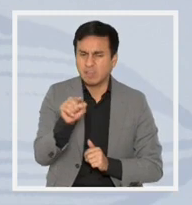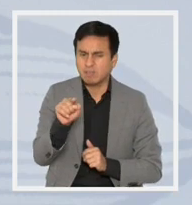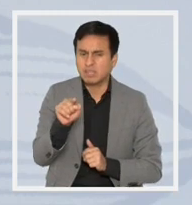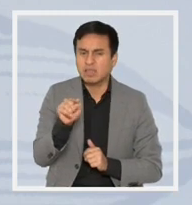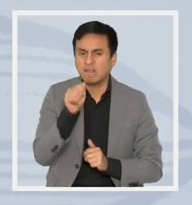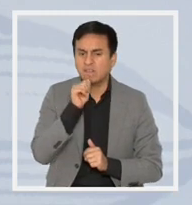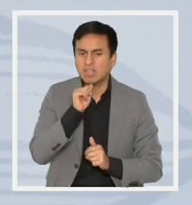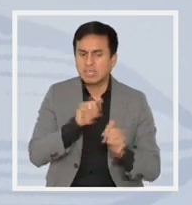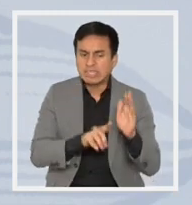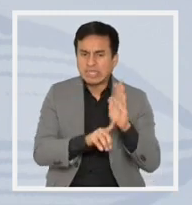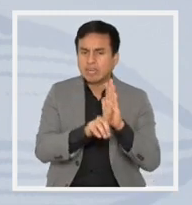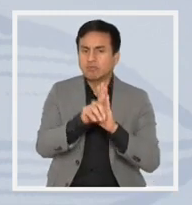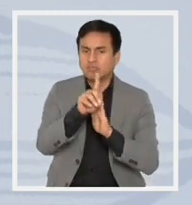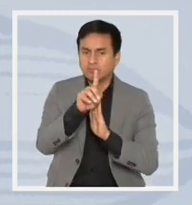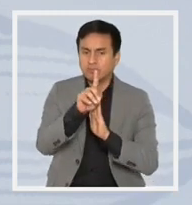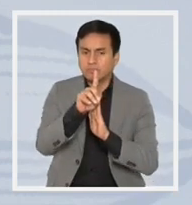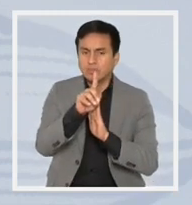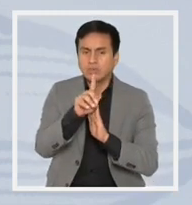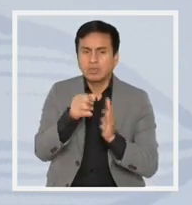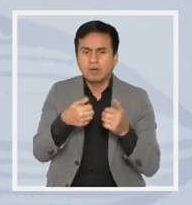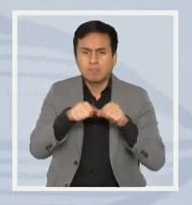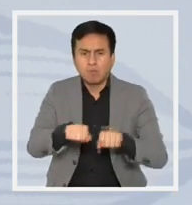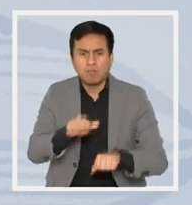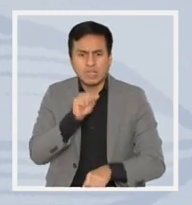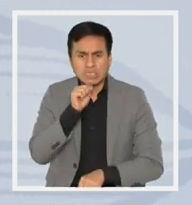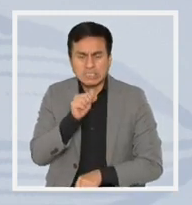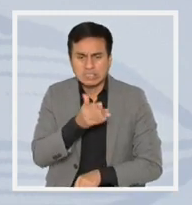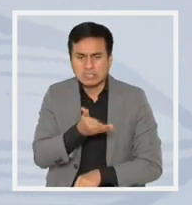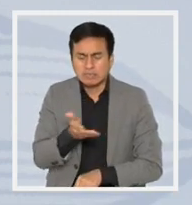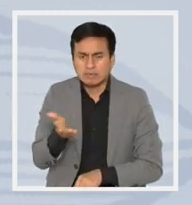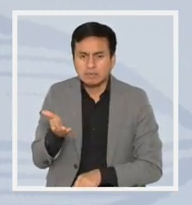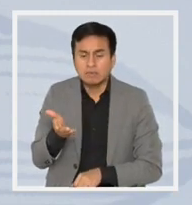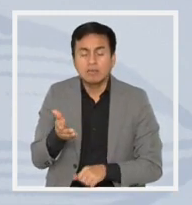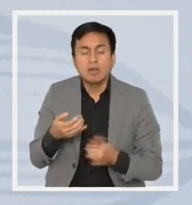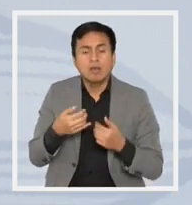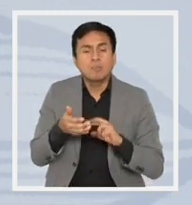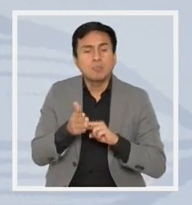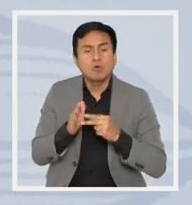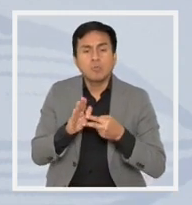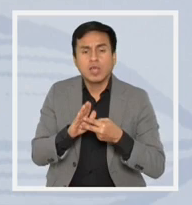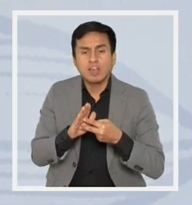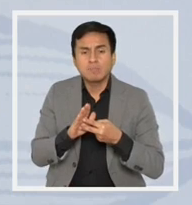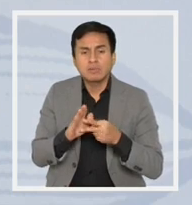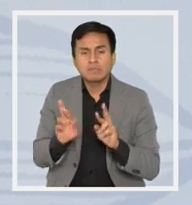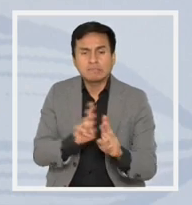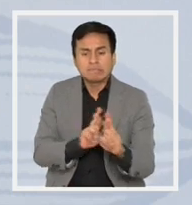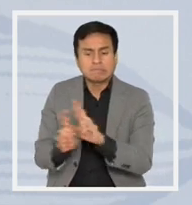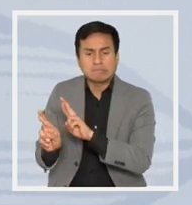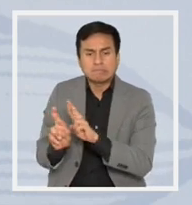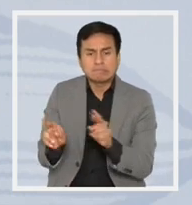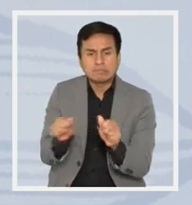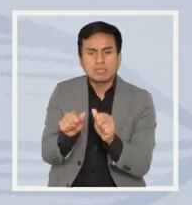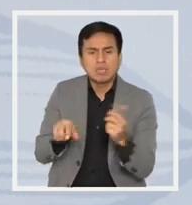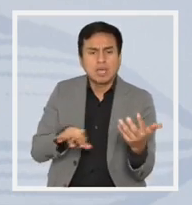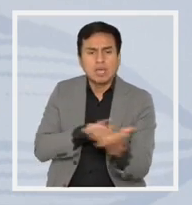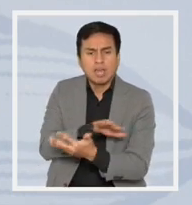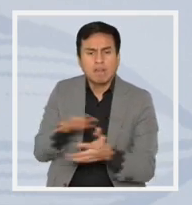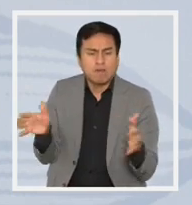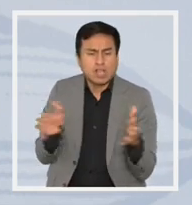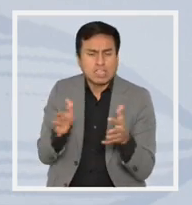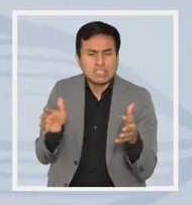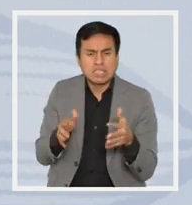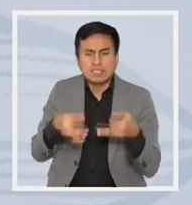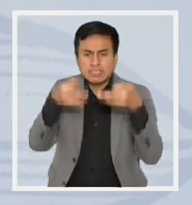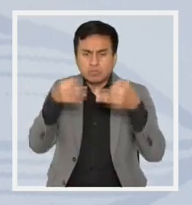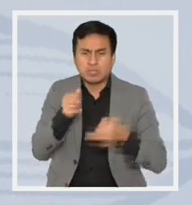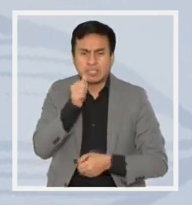de falta de desarrollo, de pobreza, los problemas de coexistencia, de violencia e